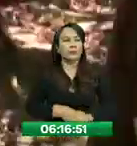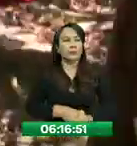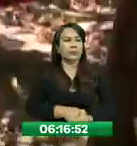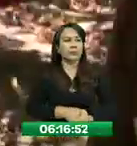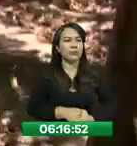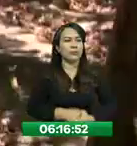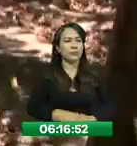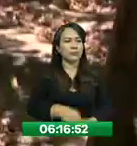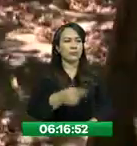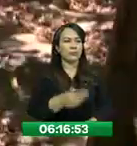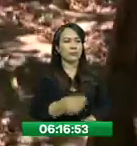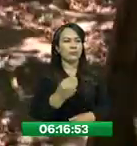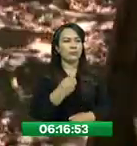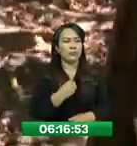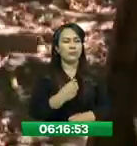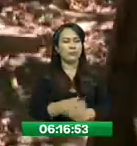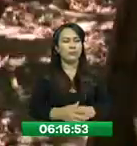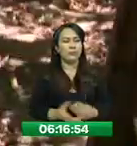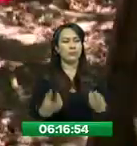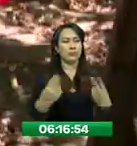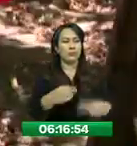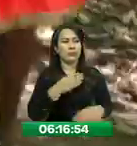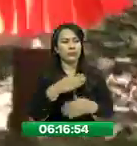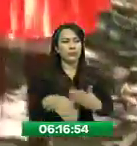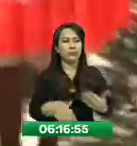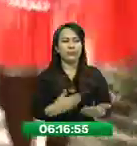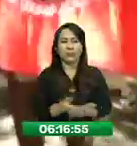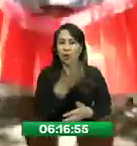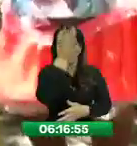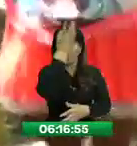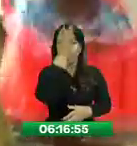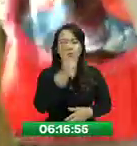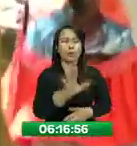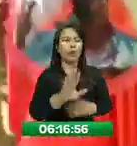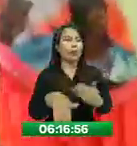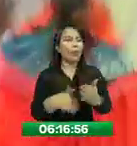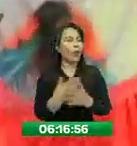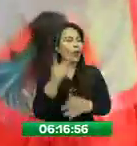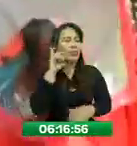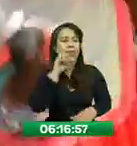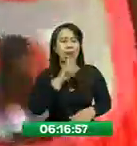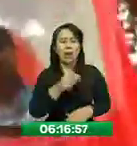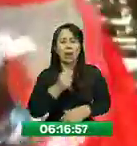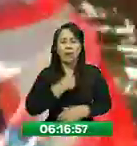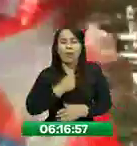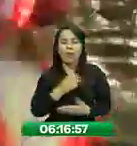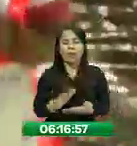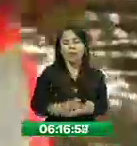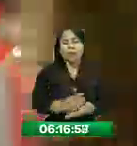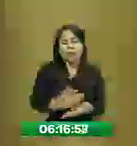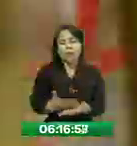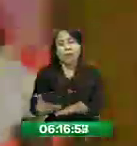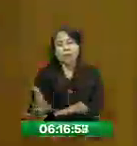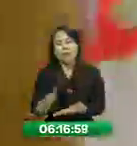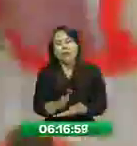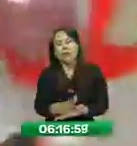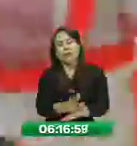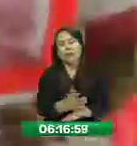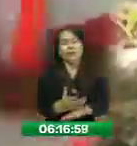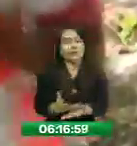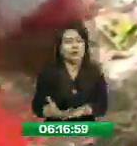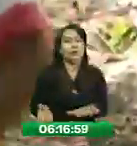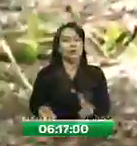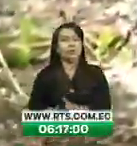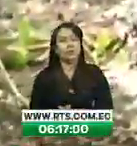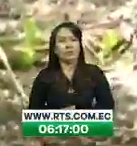que llevamos en la sangre, todos los afroecuatorianos, todos los negros. Es el ritmo que nos transmite alegría, espontaneidad